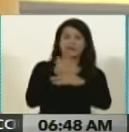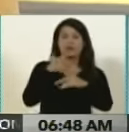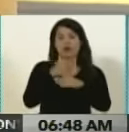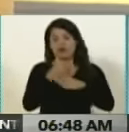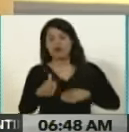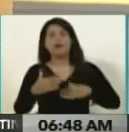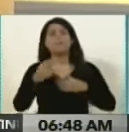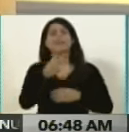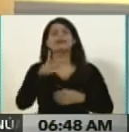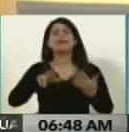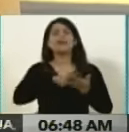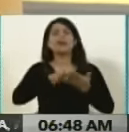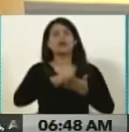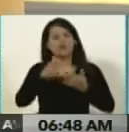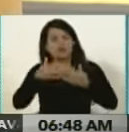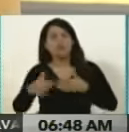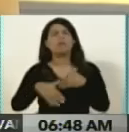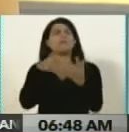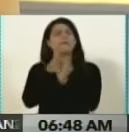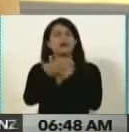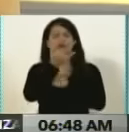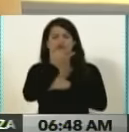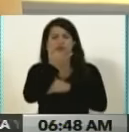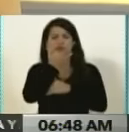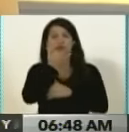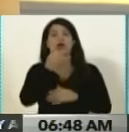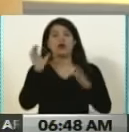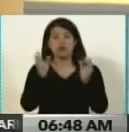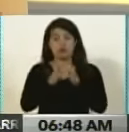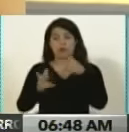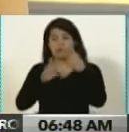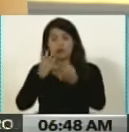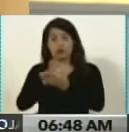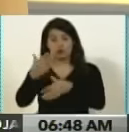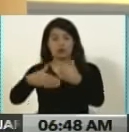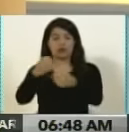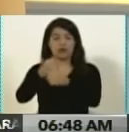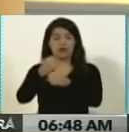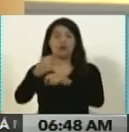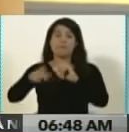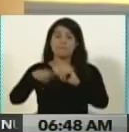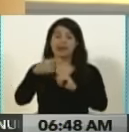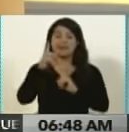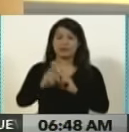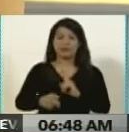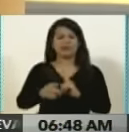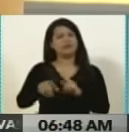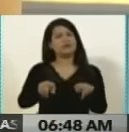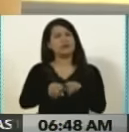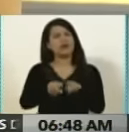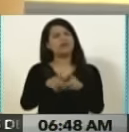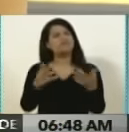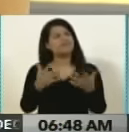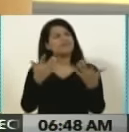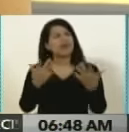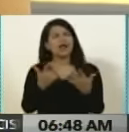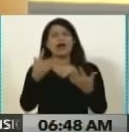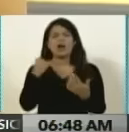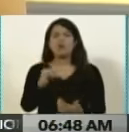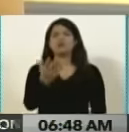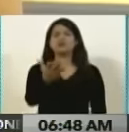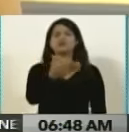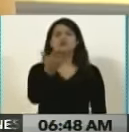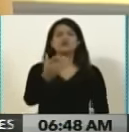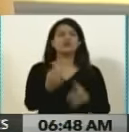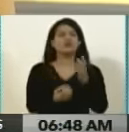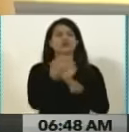enero? Porque siguió, digamos, un movimiento político, pero también siguió una formación o una conformación de lo que